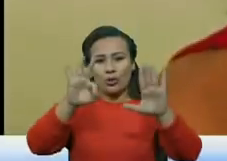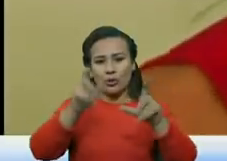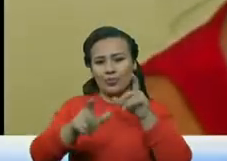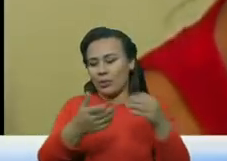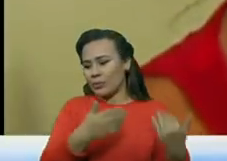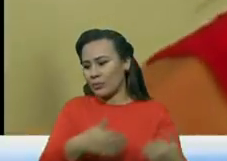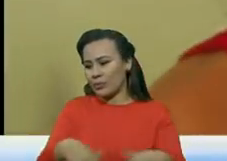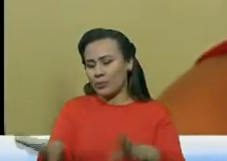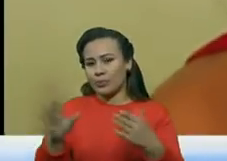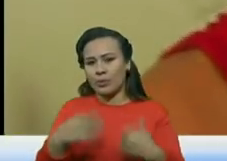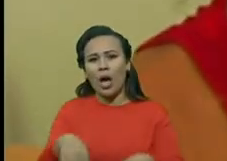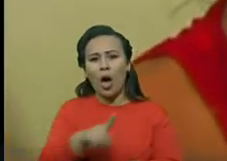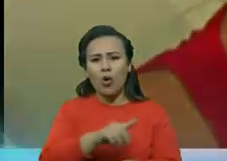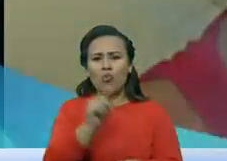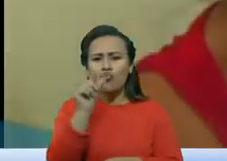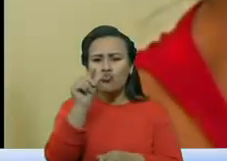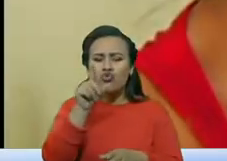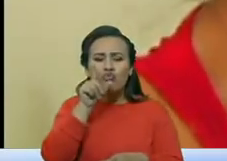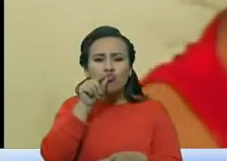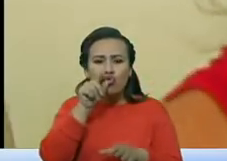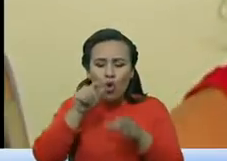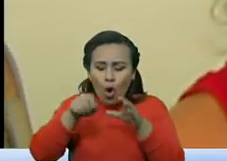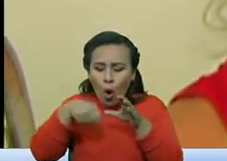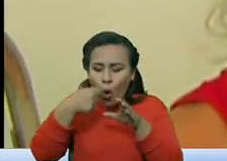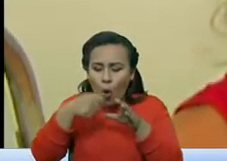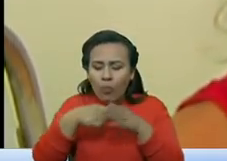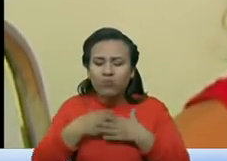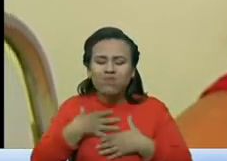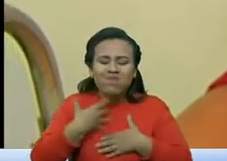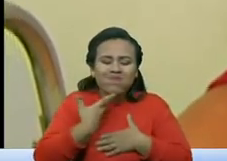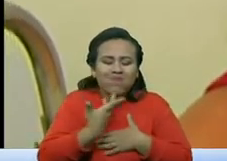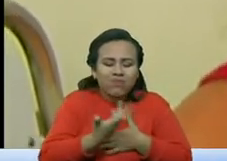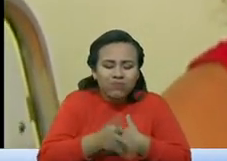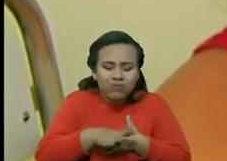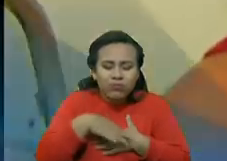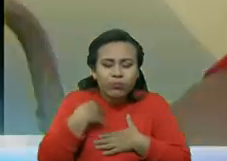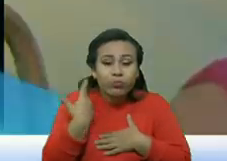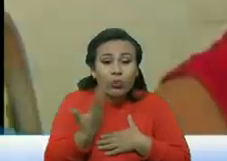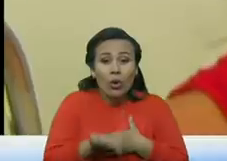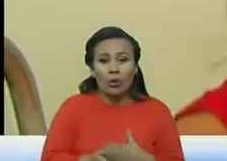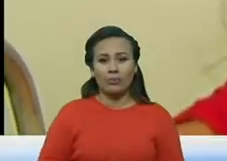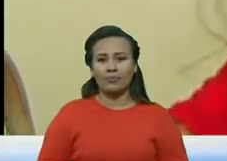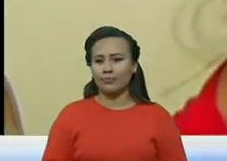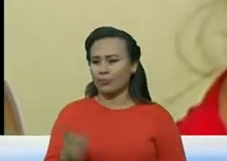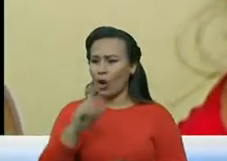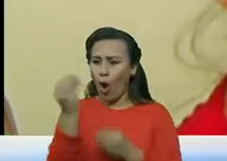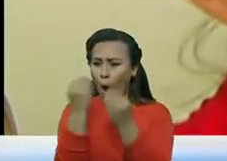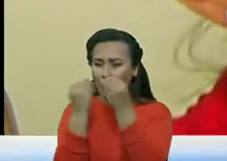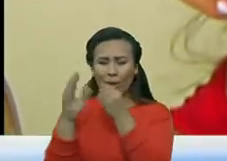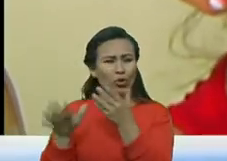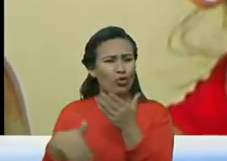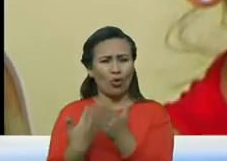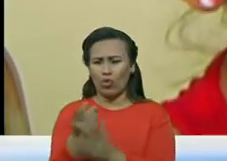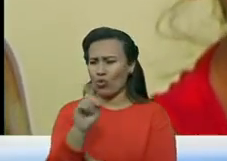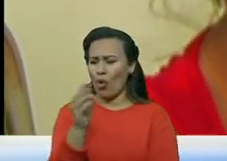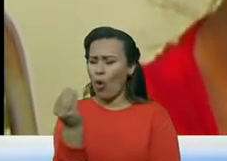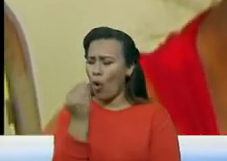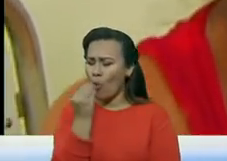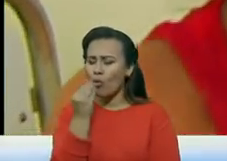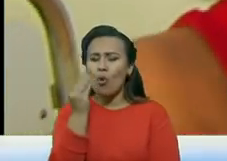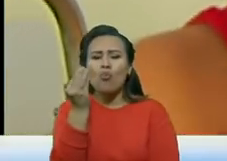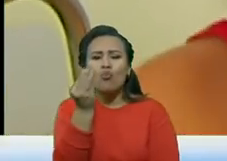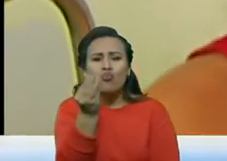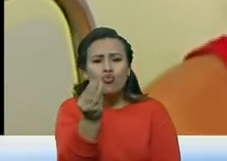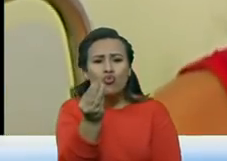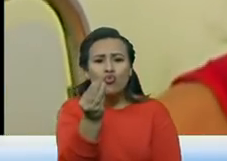2 cucharaditas y ella con un pedacito de pollo, ella se fue en vómito. ¿Eso que no comieron todo? No, ella no comió mucho, nomás un